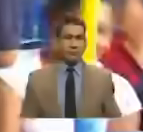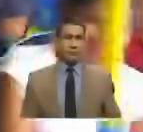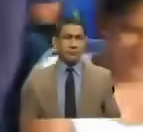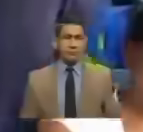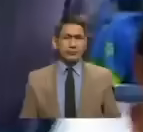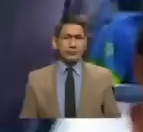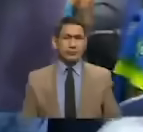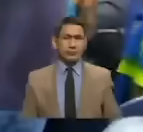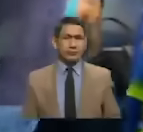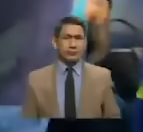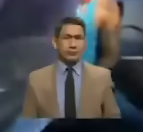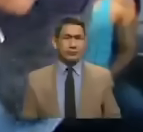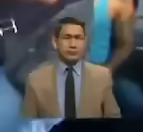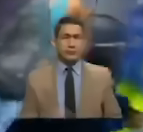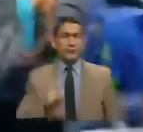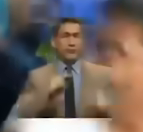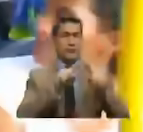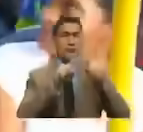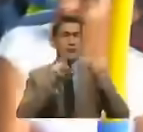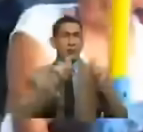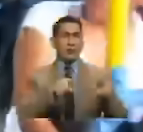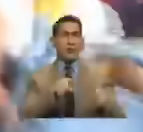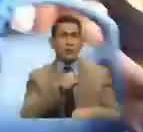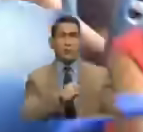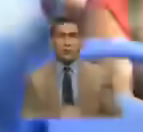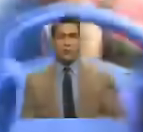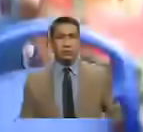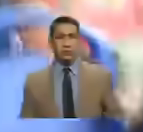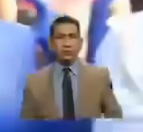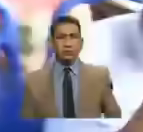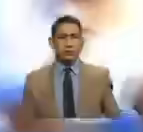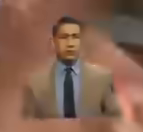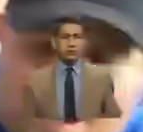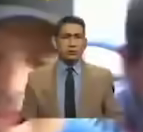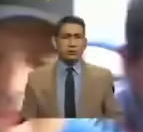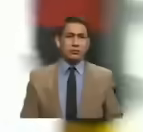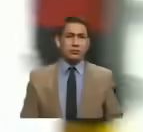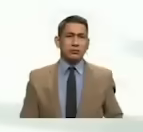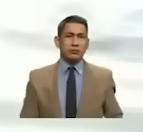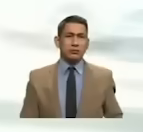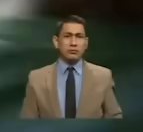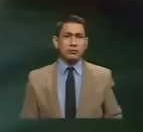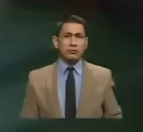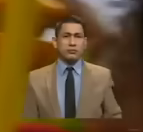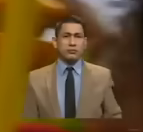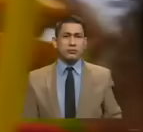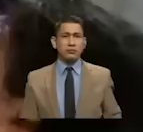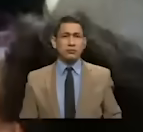Cuidado, cuidado.